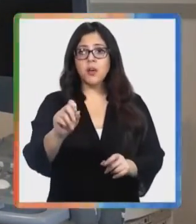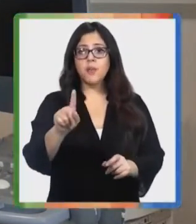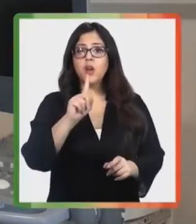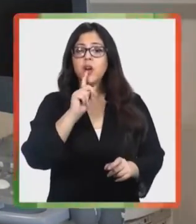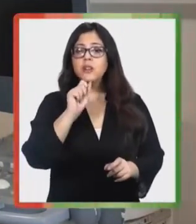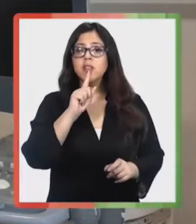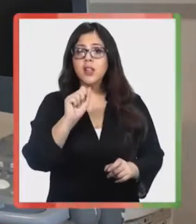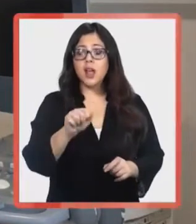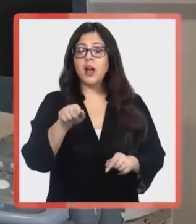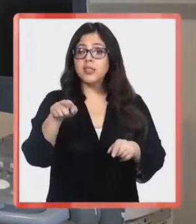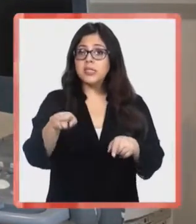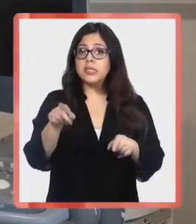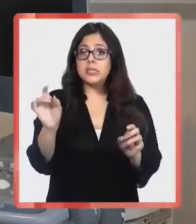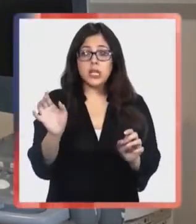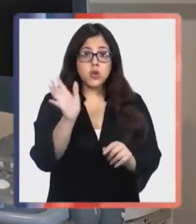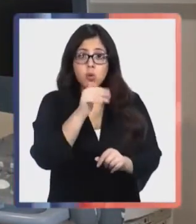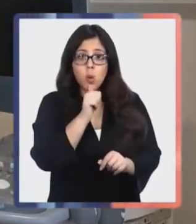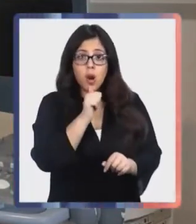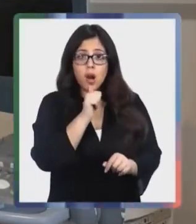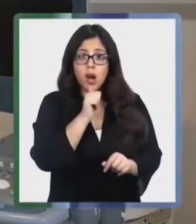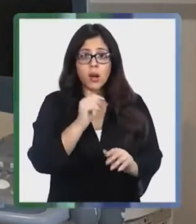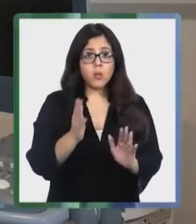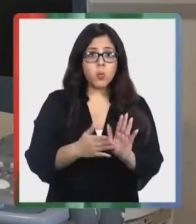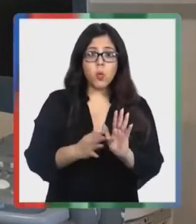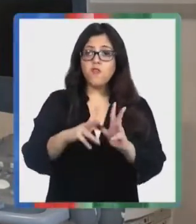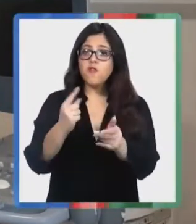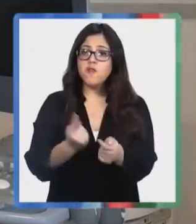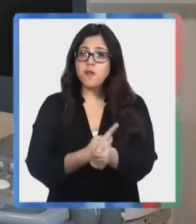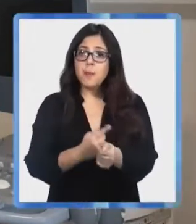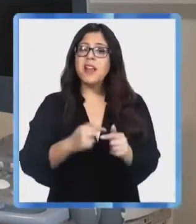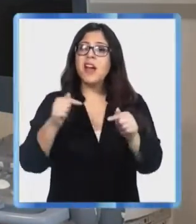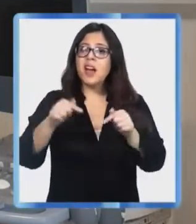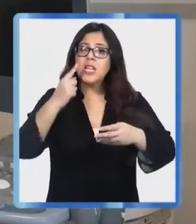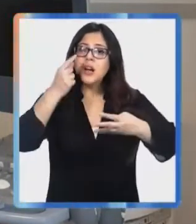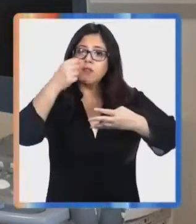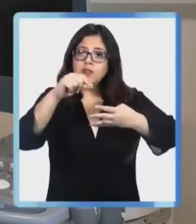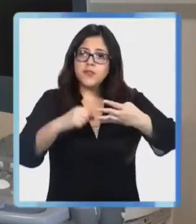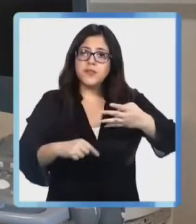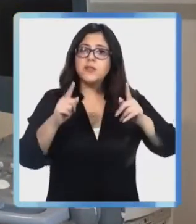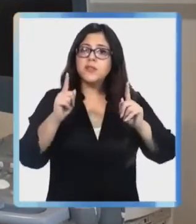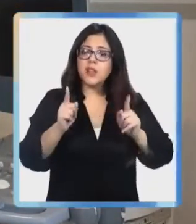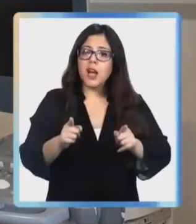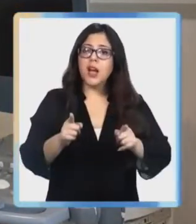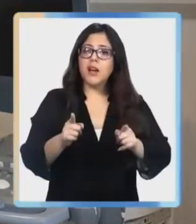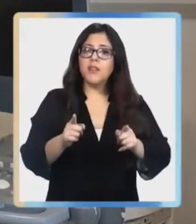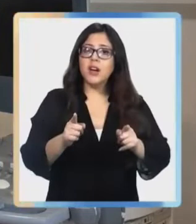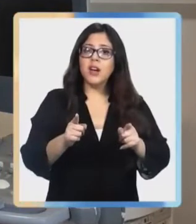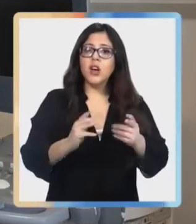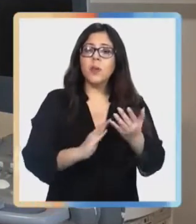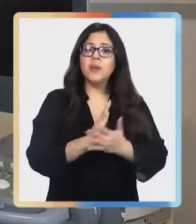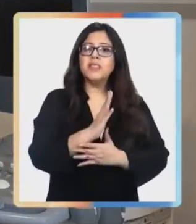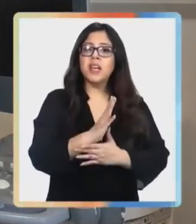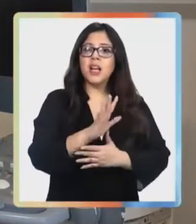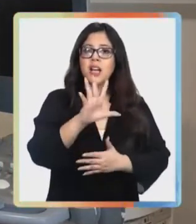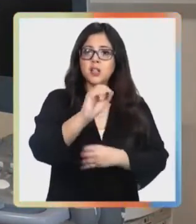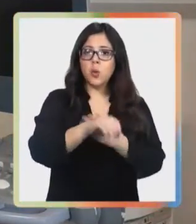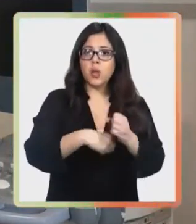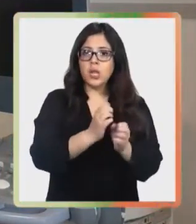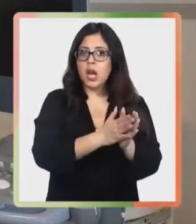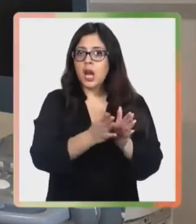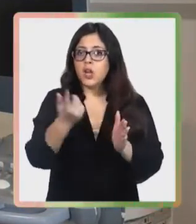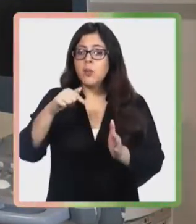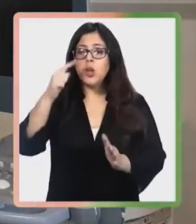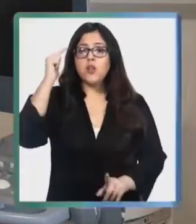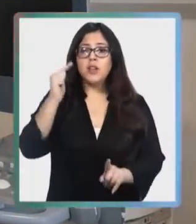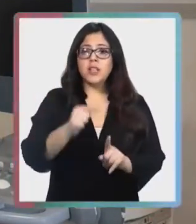y si es que no hay ningún antecedente familiar este chequeo anual puede empezar a partir de los 50 años